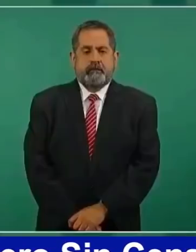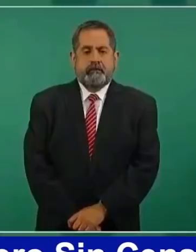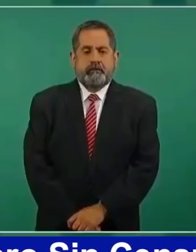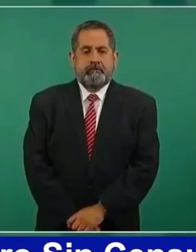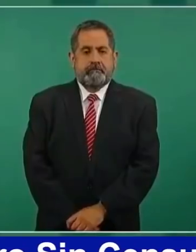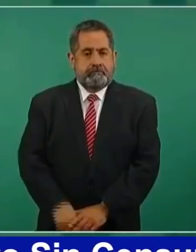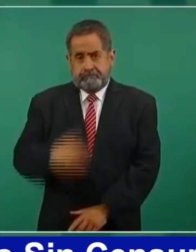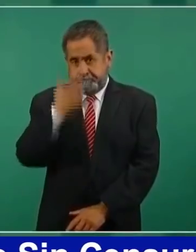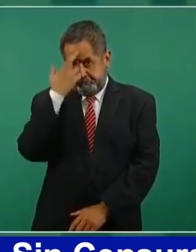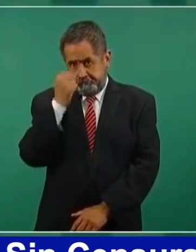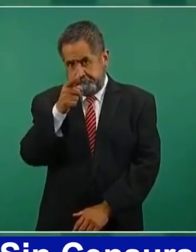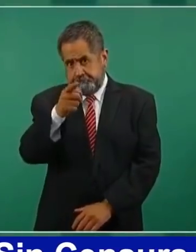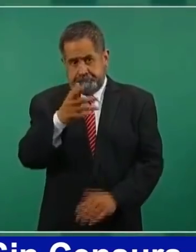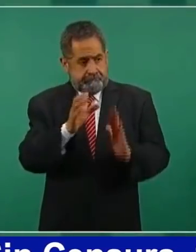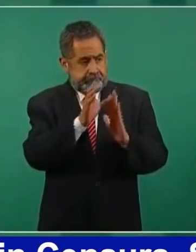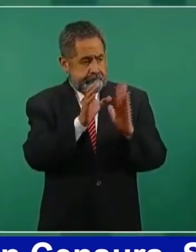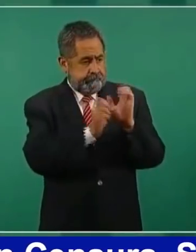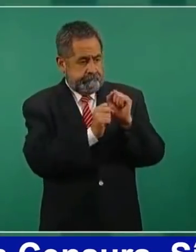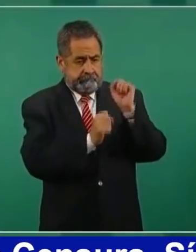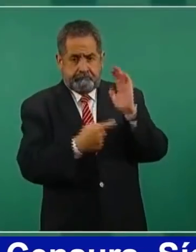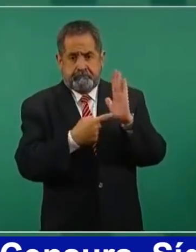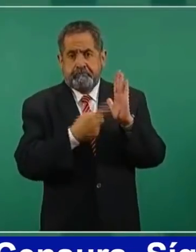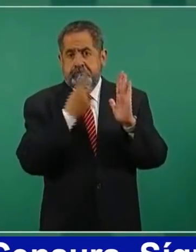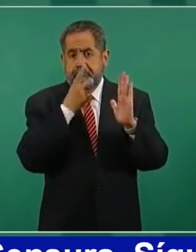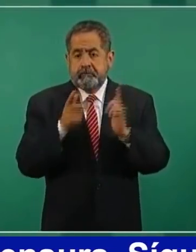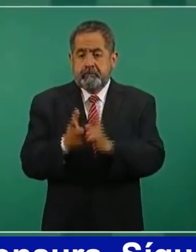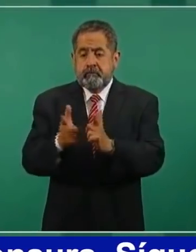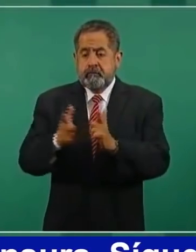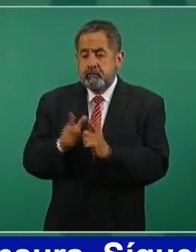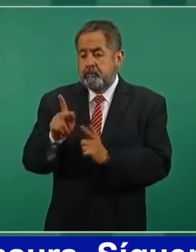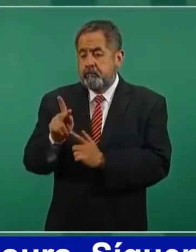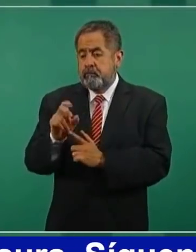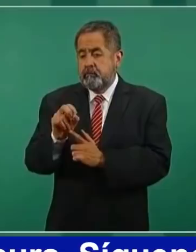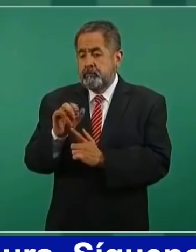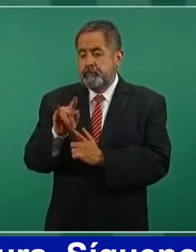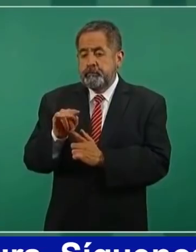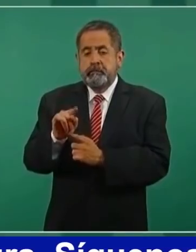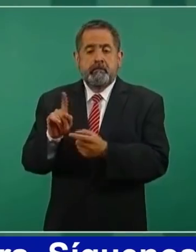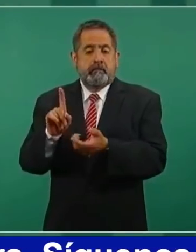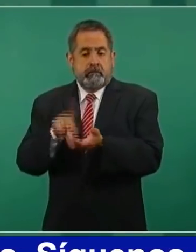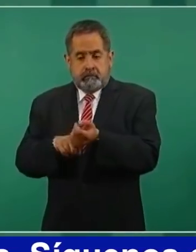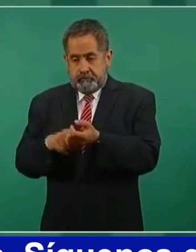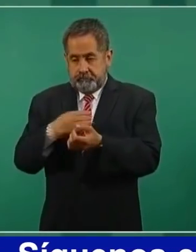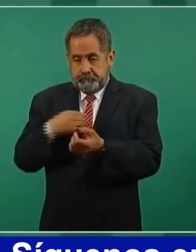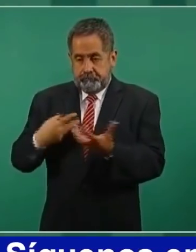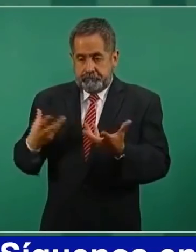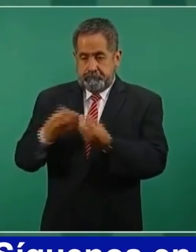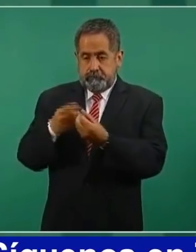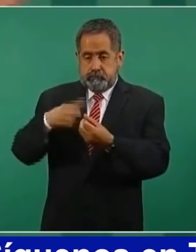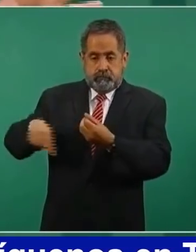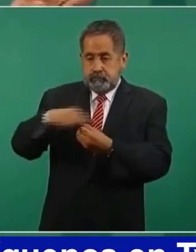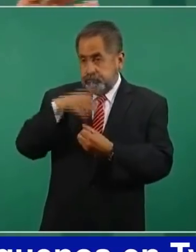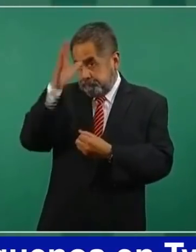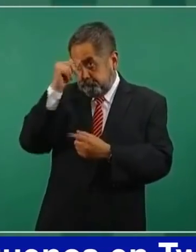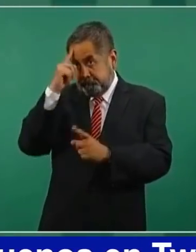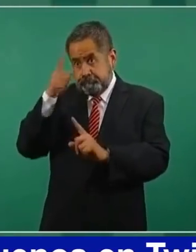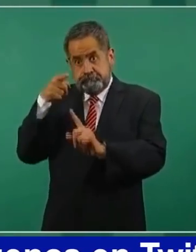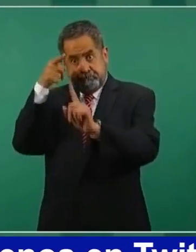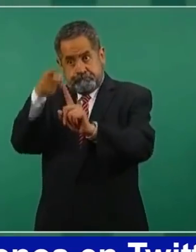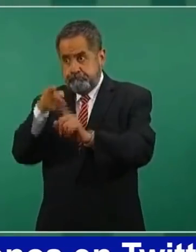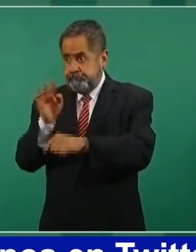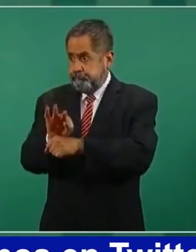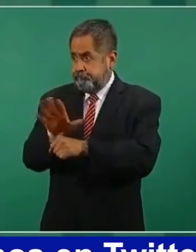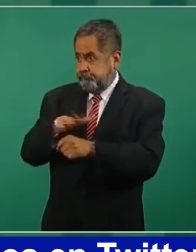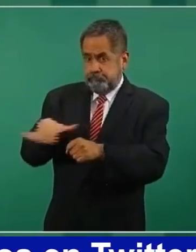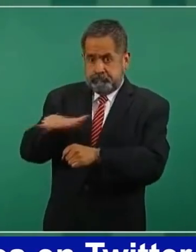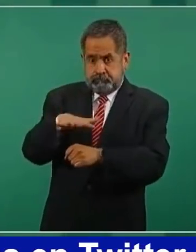un partido político es una entidad de interés público. Así está